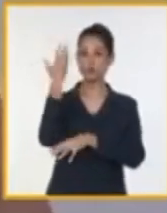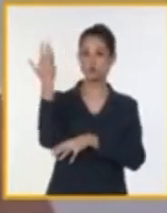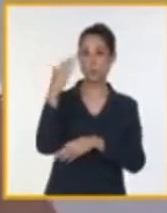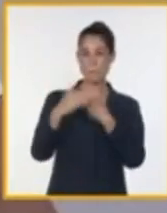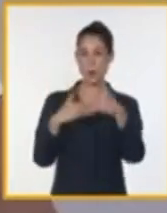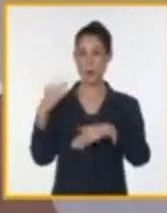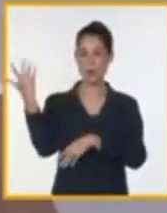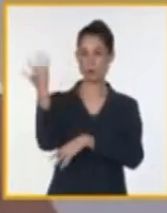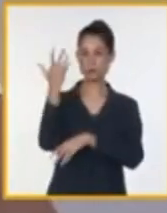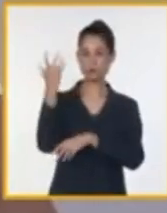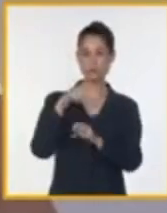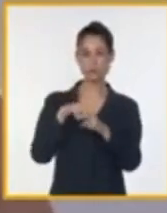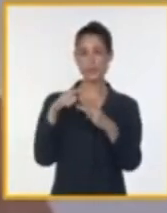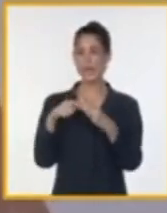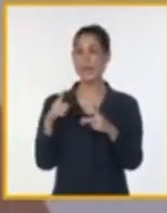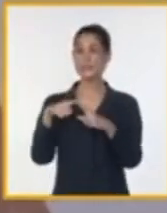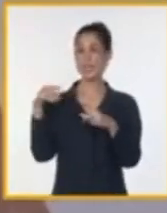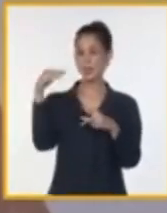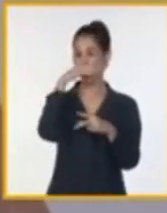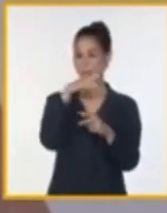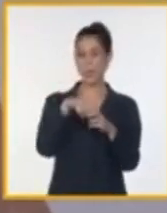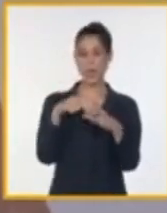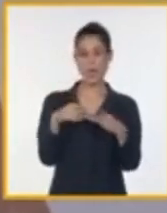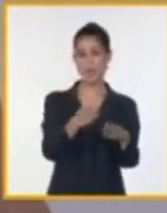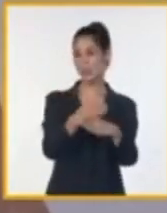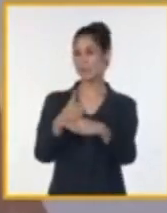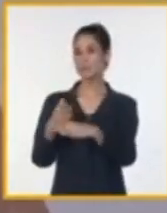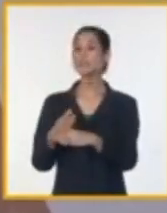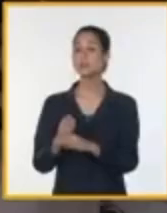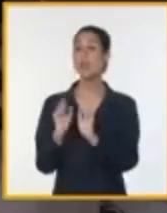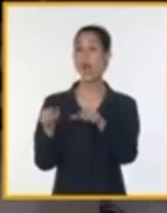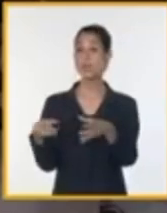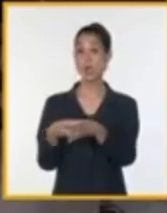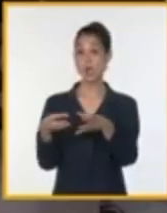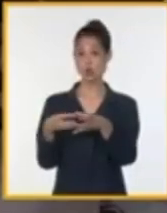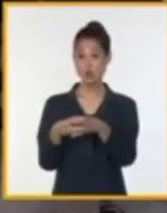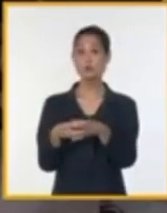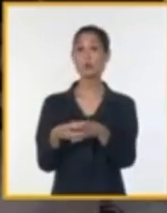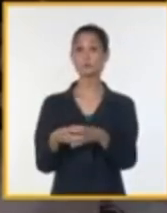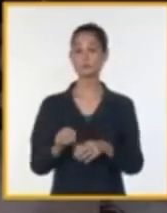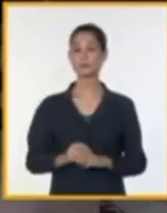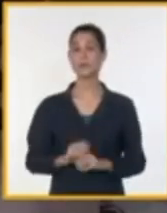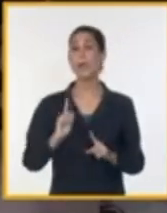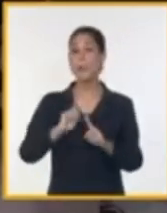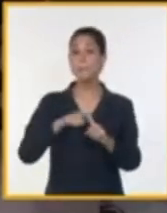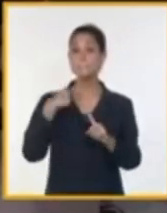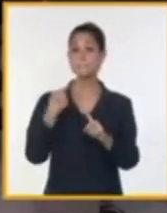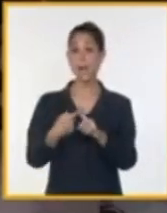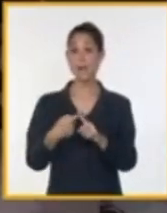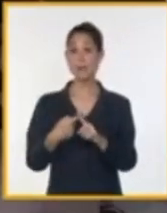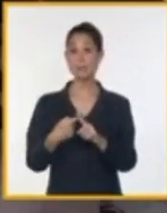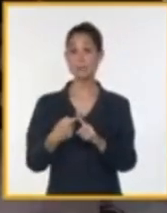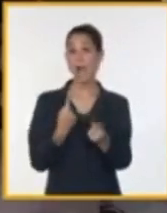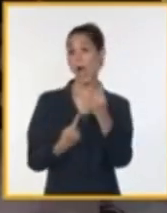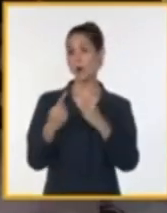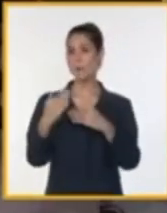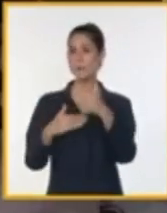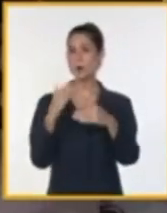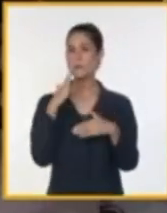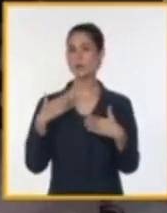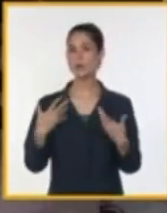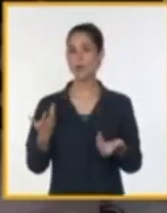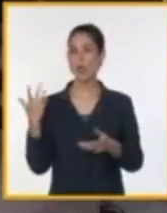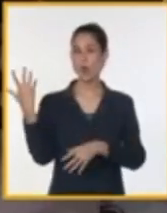Hasta este momento, las guerrillas 13 de marzo se habían activado, por ejemplo, en casos de huracanes, sobre todo las lluvias intensas también en el oriente del país, donde los